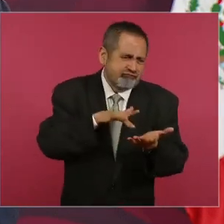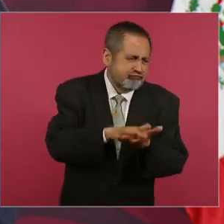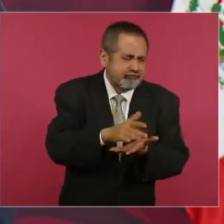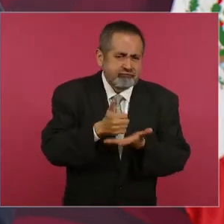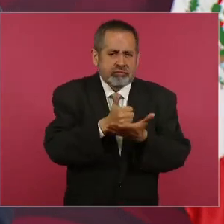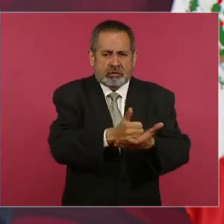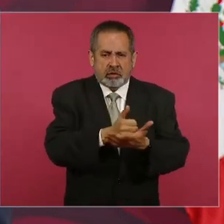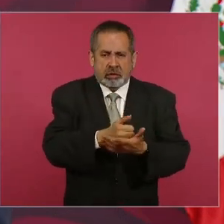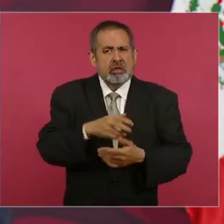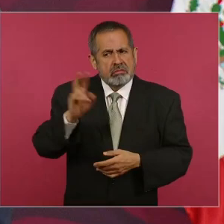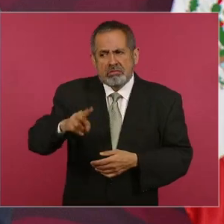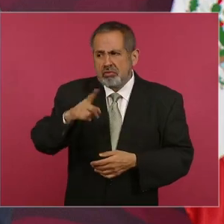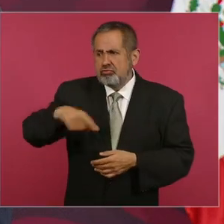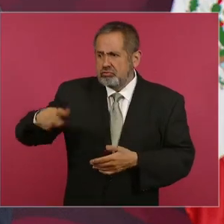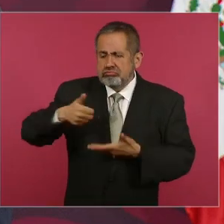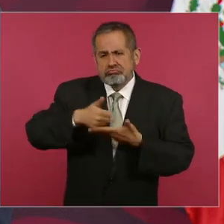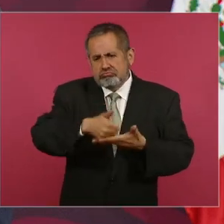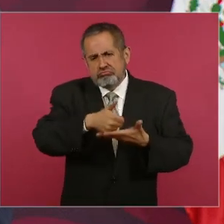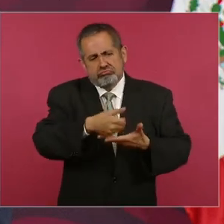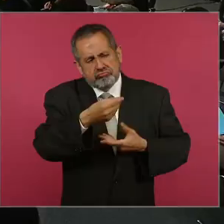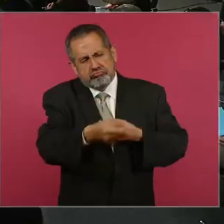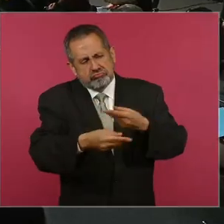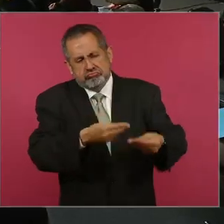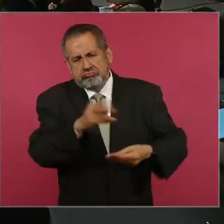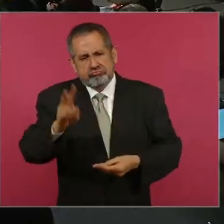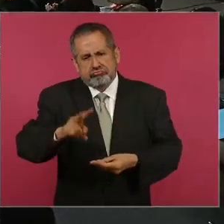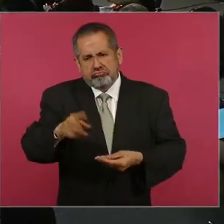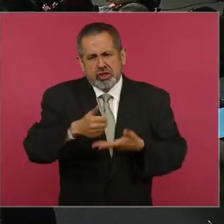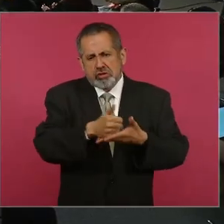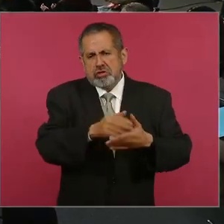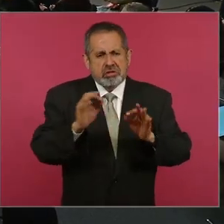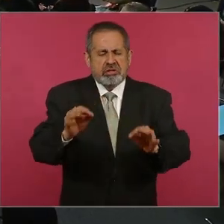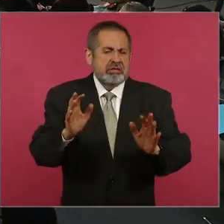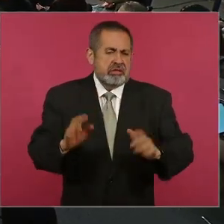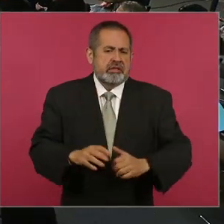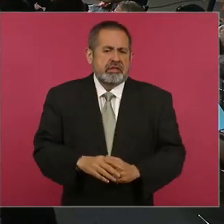y todos están ayudando, la verdad.